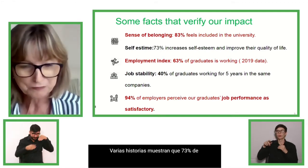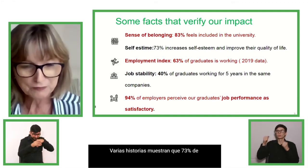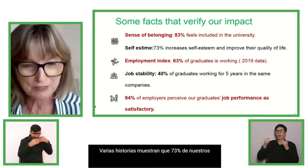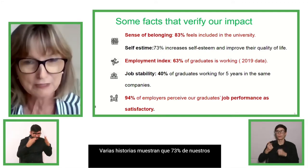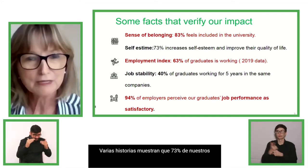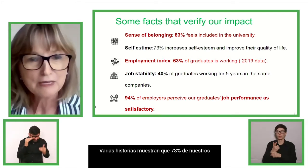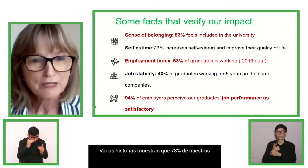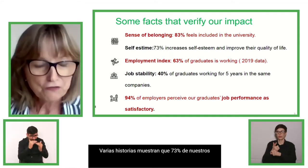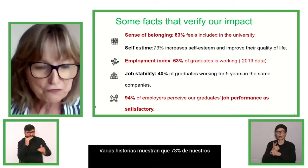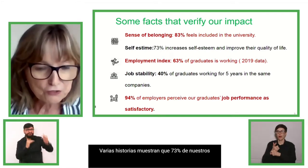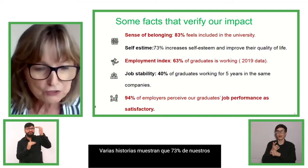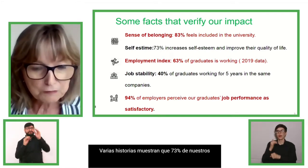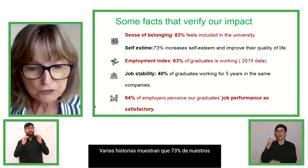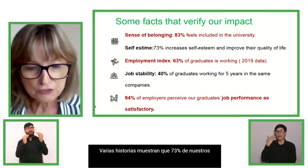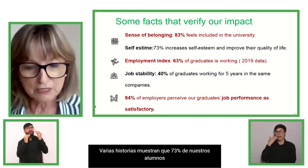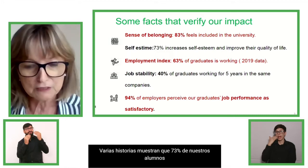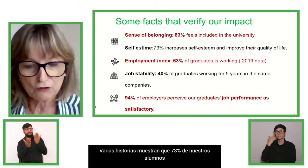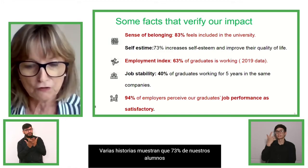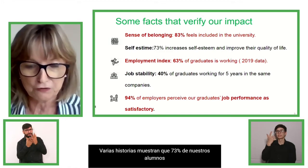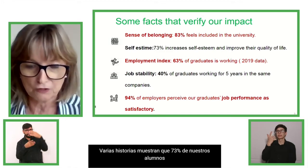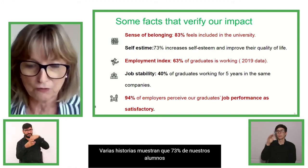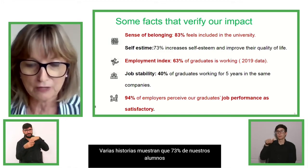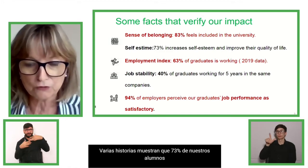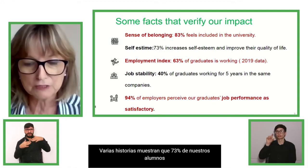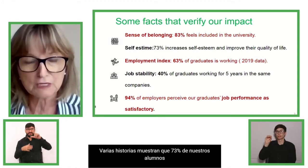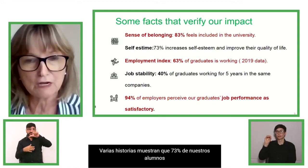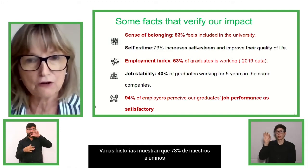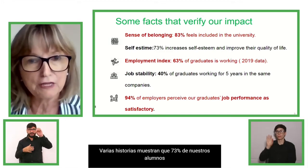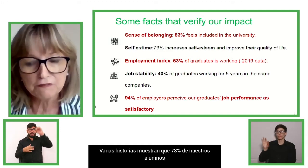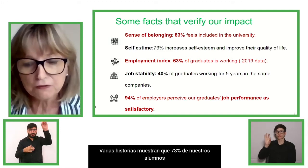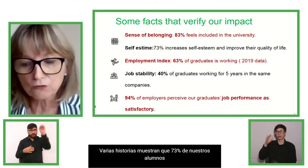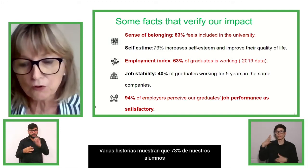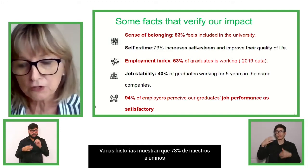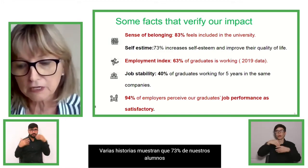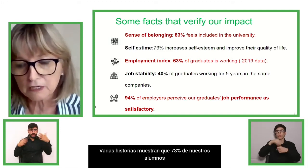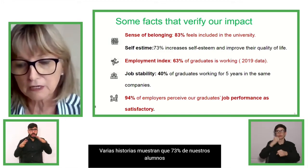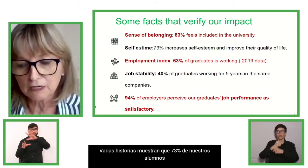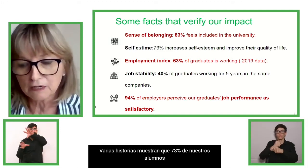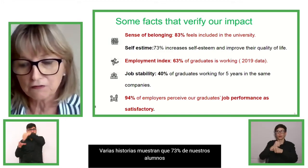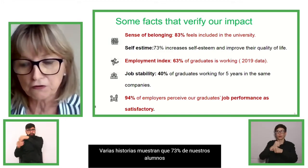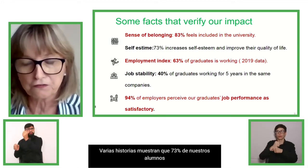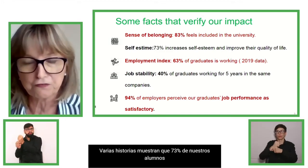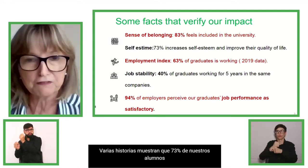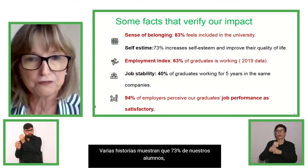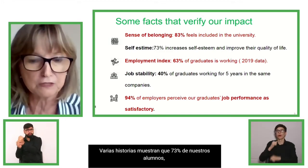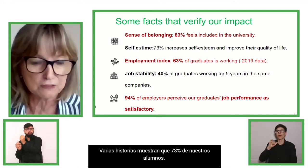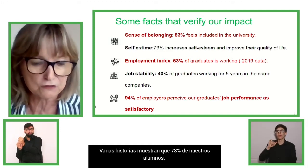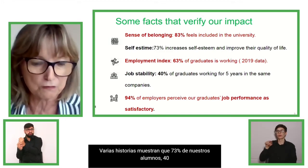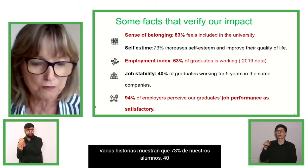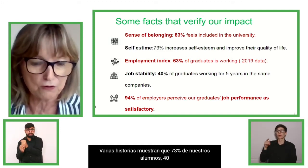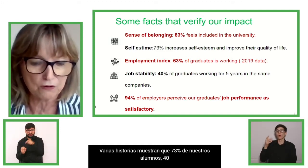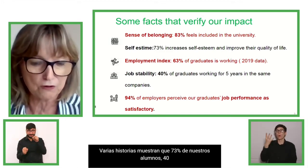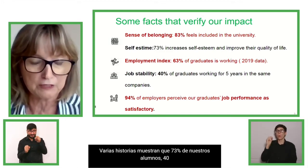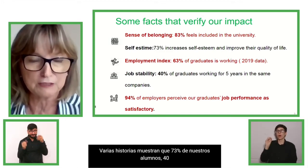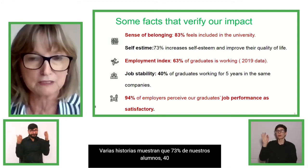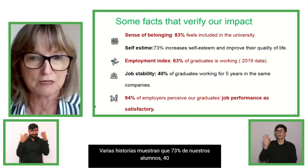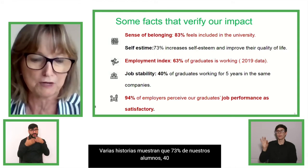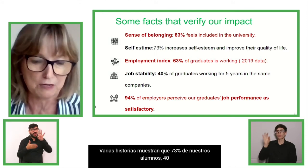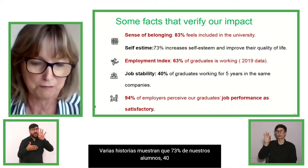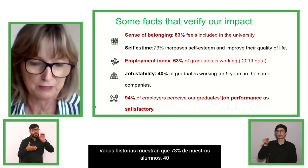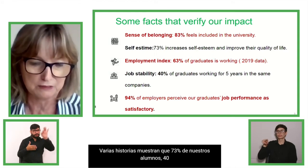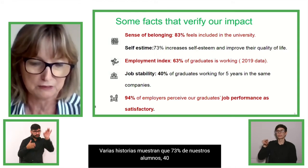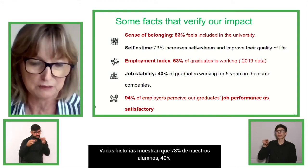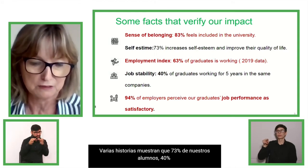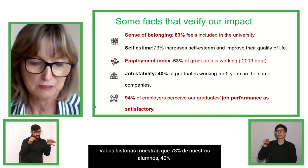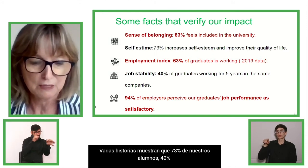trabajando, datos del año pasado. 40% de nuestros graduados incluso están trabajando por 5 años